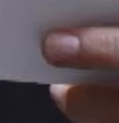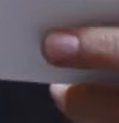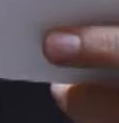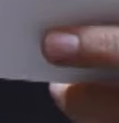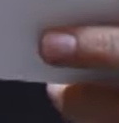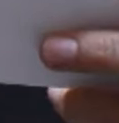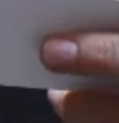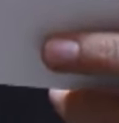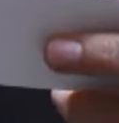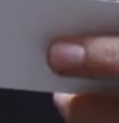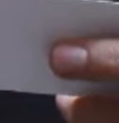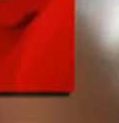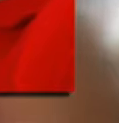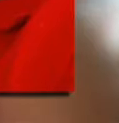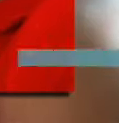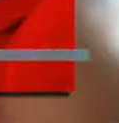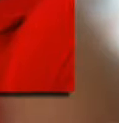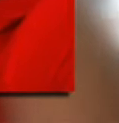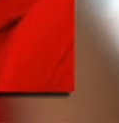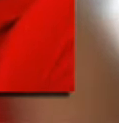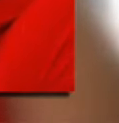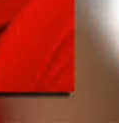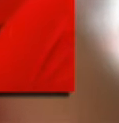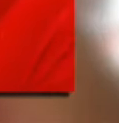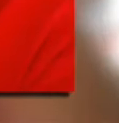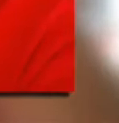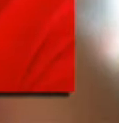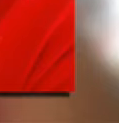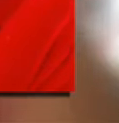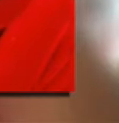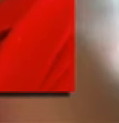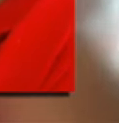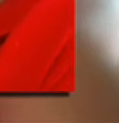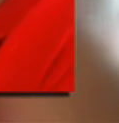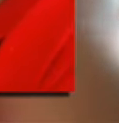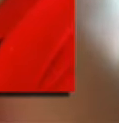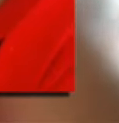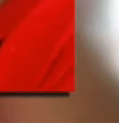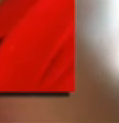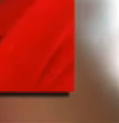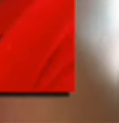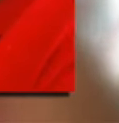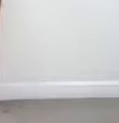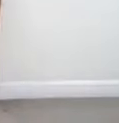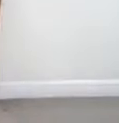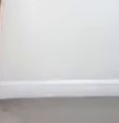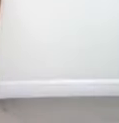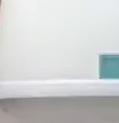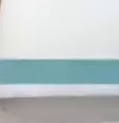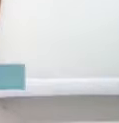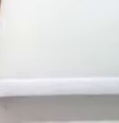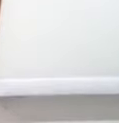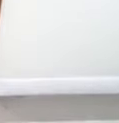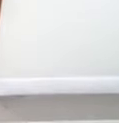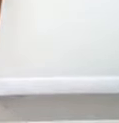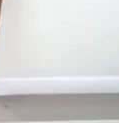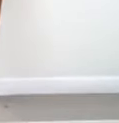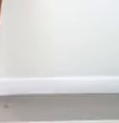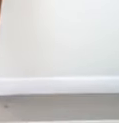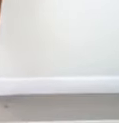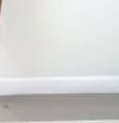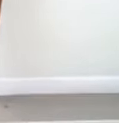médica. Llame con anticipación antes de ir al consultorio de un médico o a la sala de emergencias. Mientras, procure no